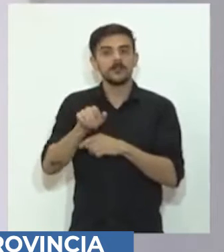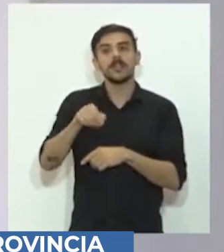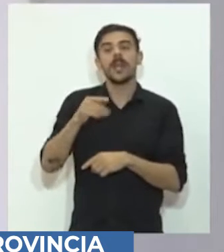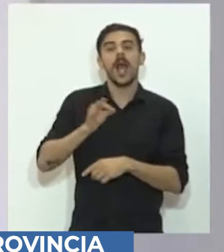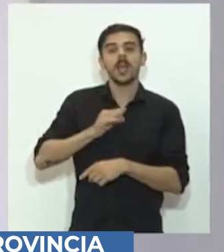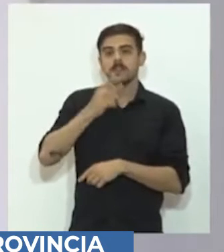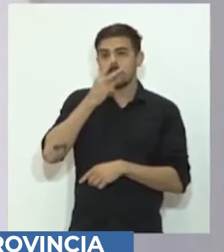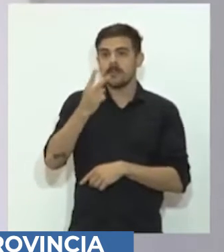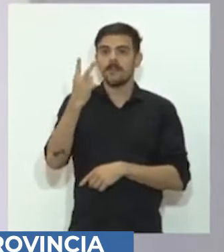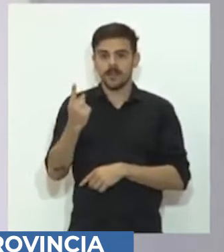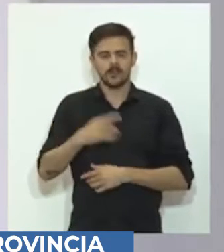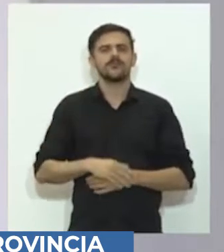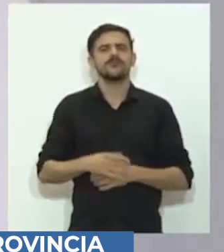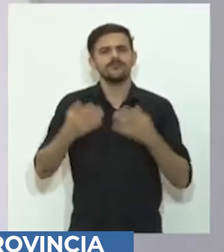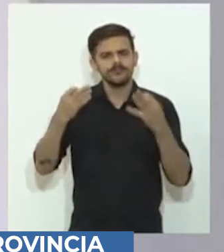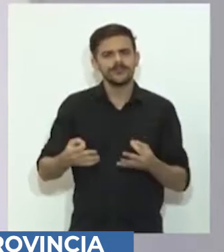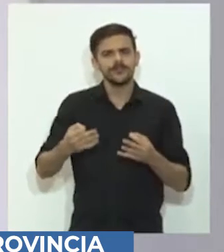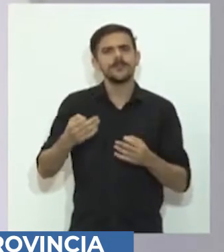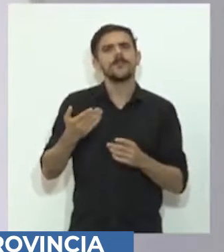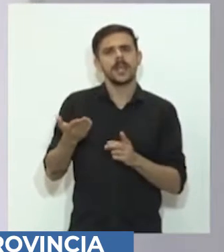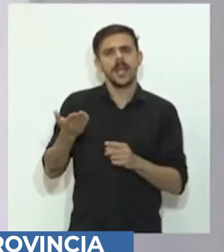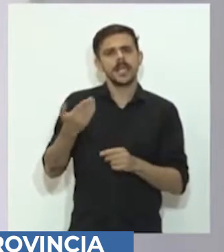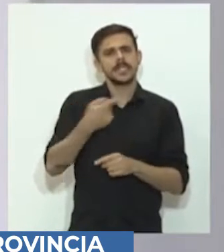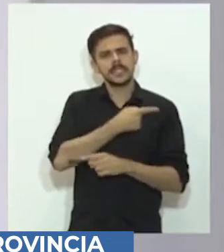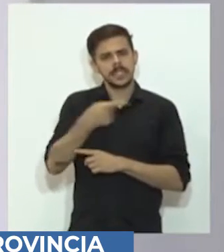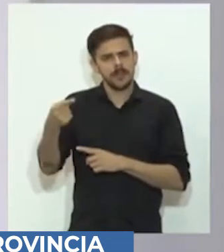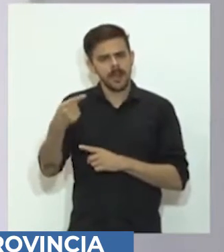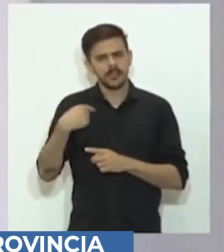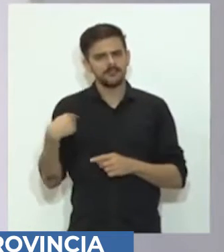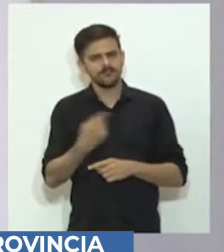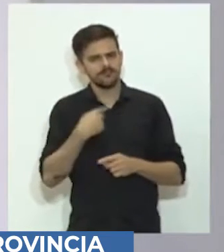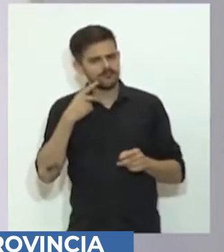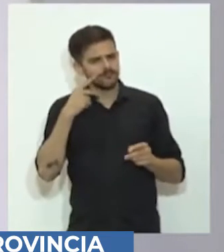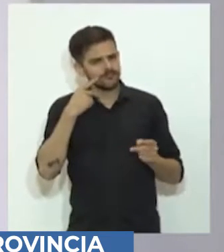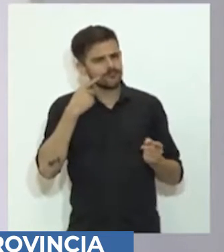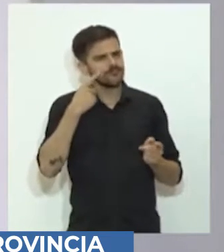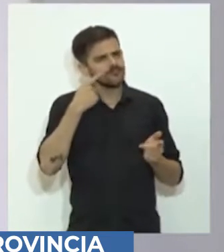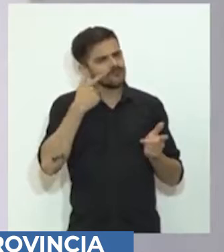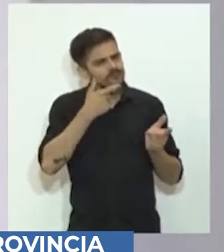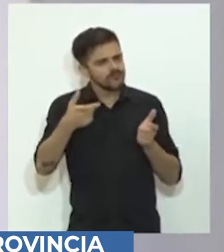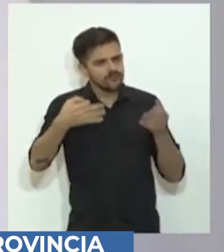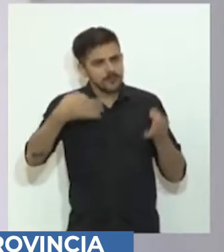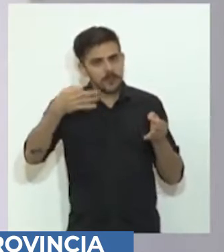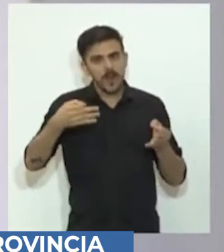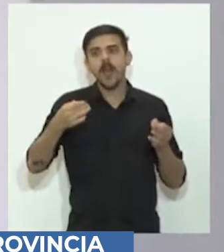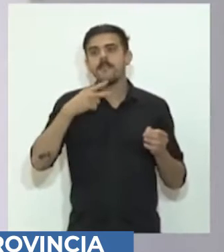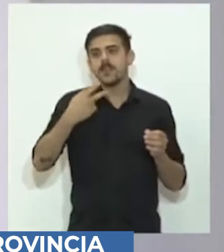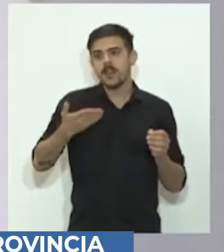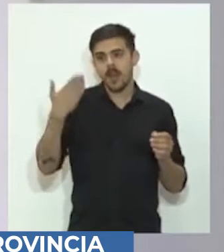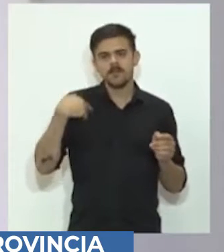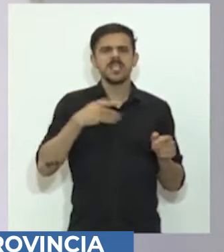en relación a la semana que se analizó durante el último viernes pasado que fue la semana